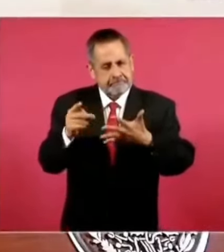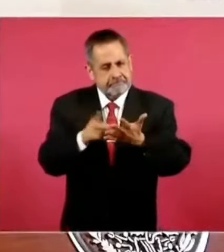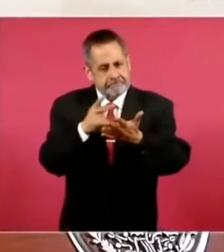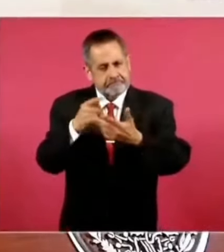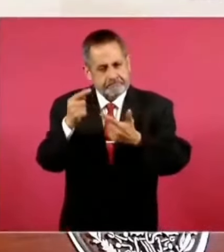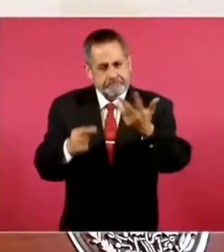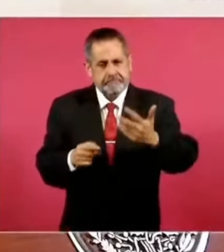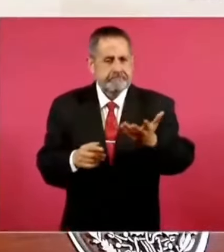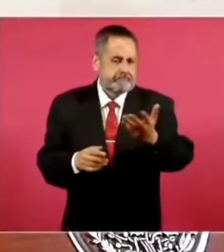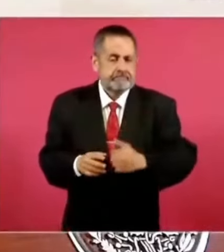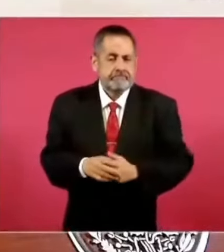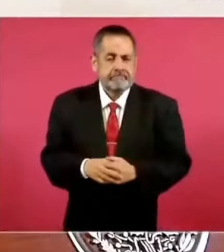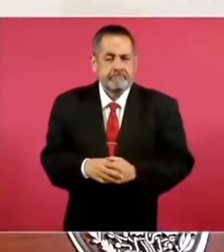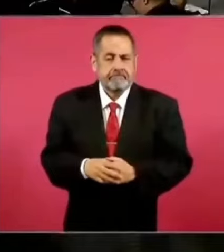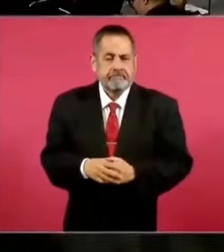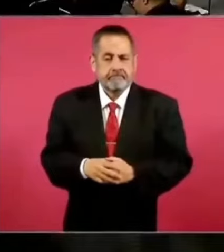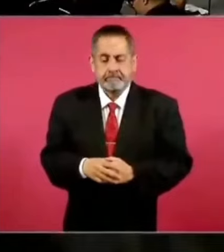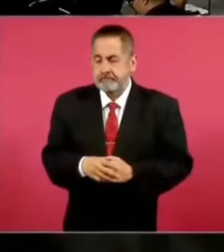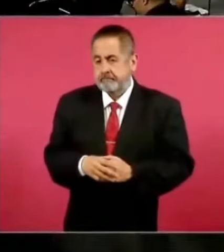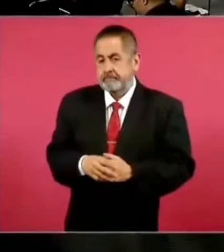Hay una palabra